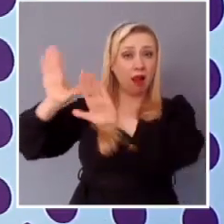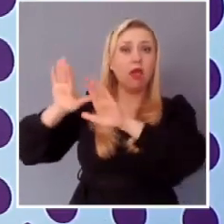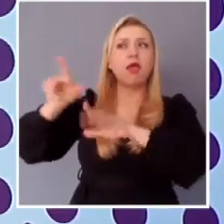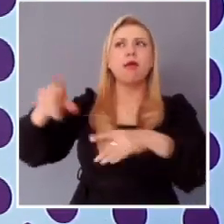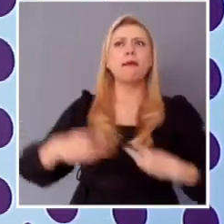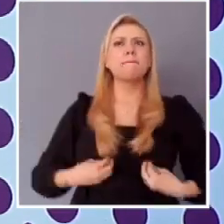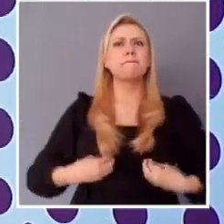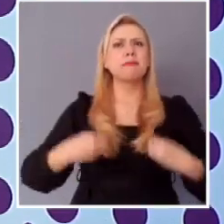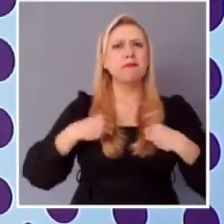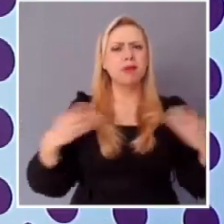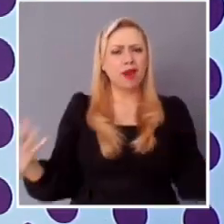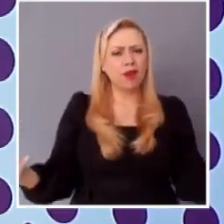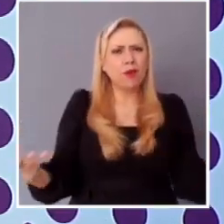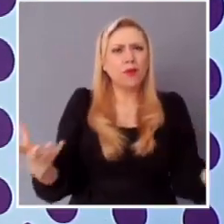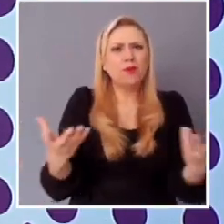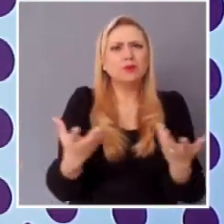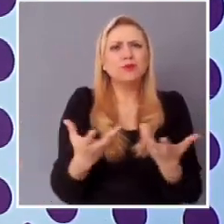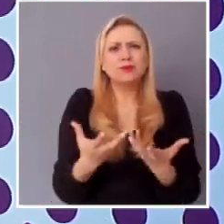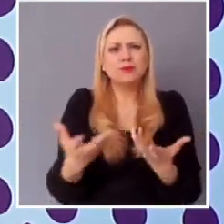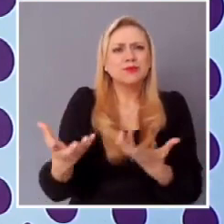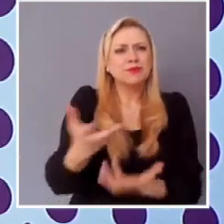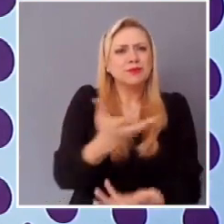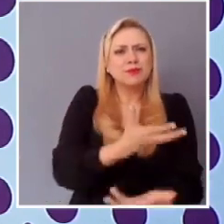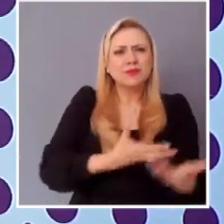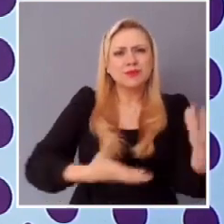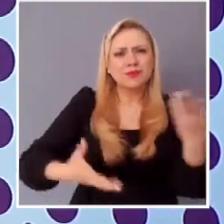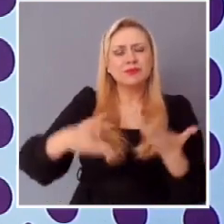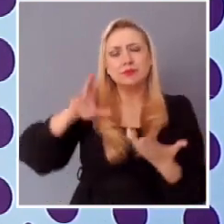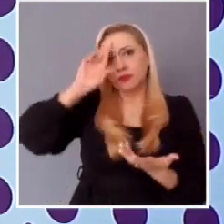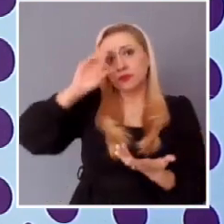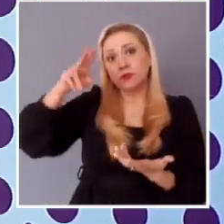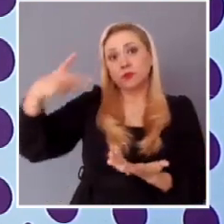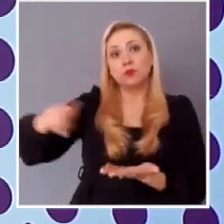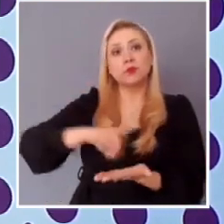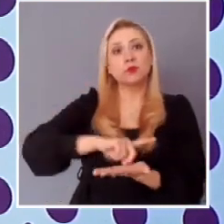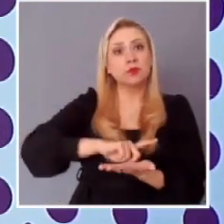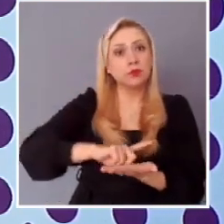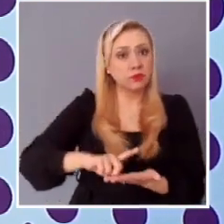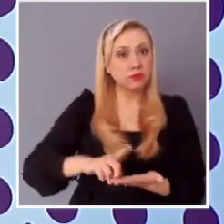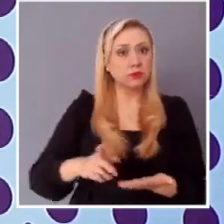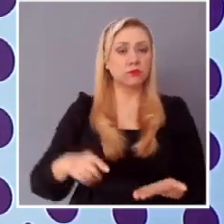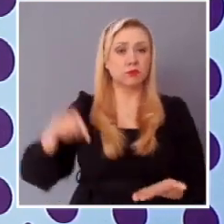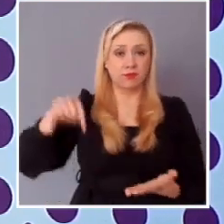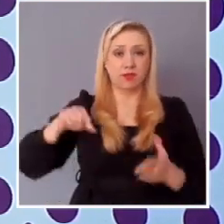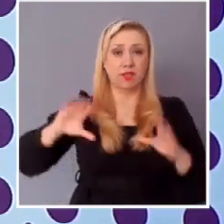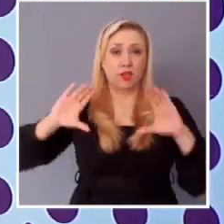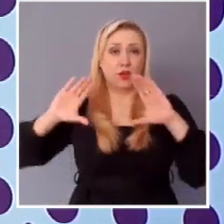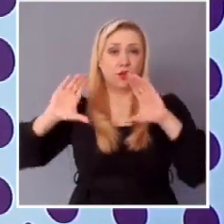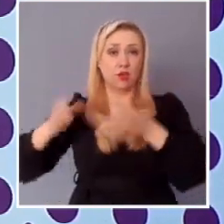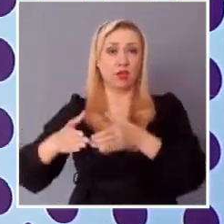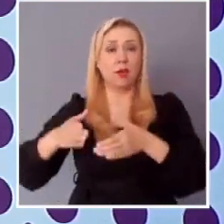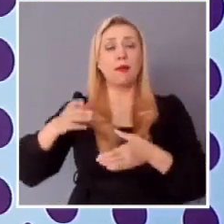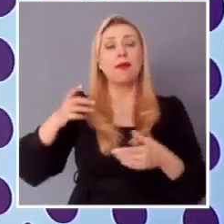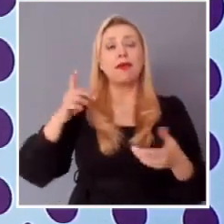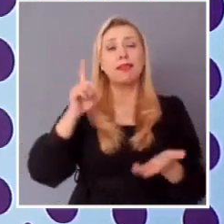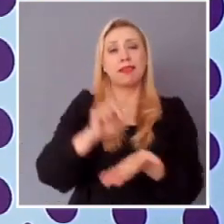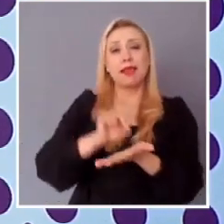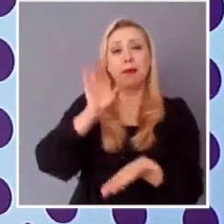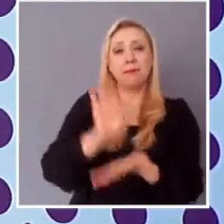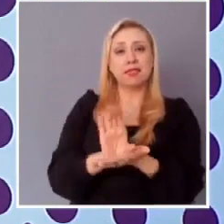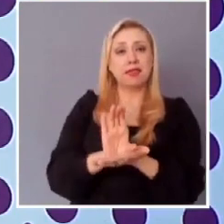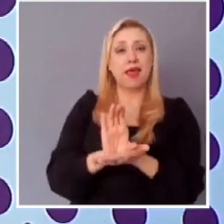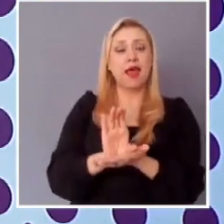en comunidad garantizando sus derechos plenamente. Incluso en el colectivo de personas con discapacidad psicosocial a